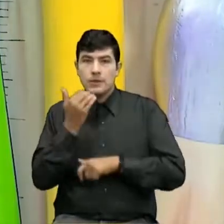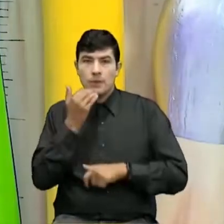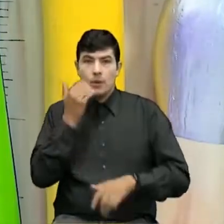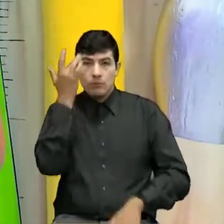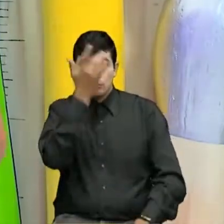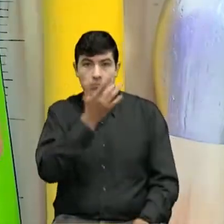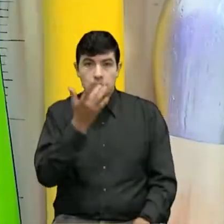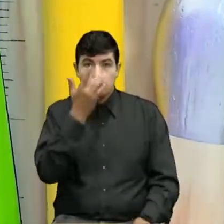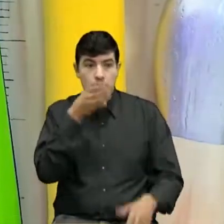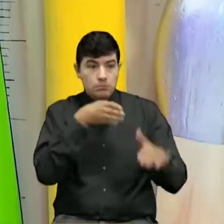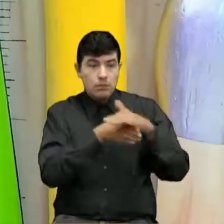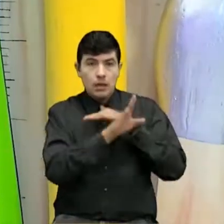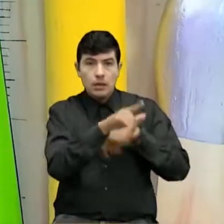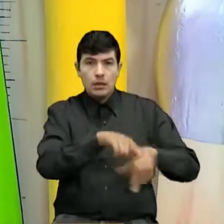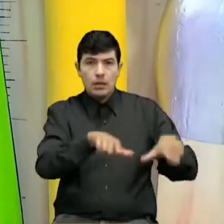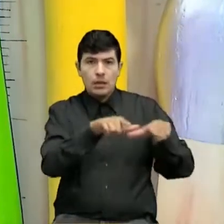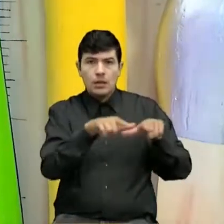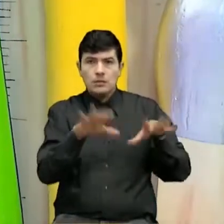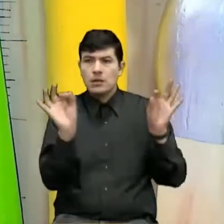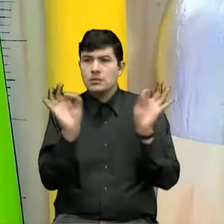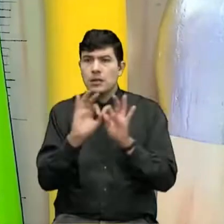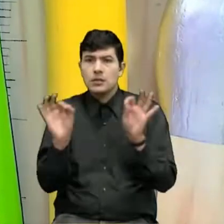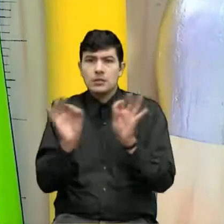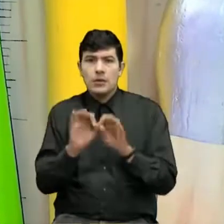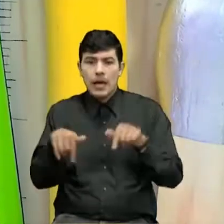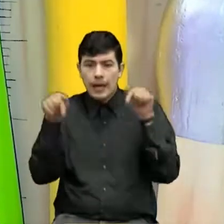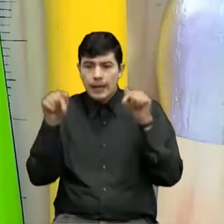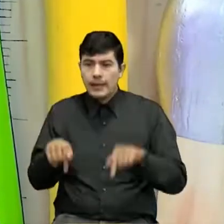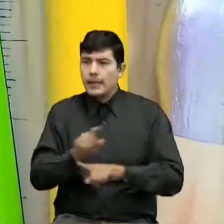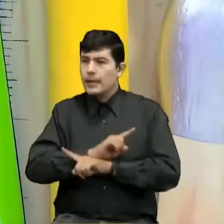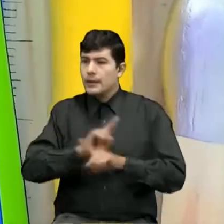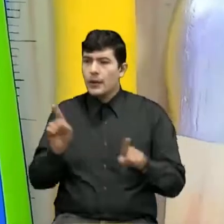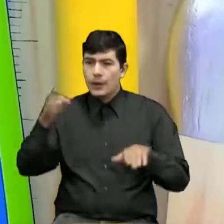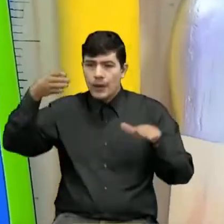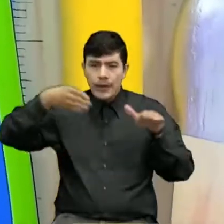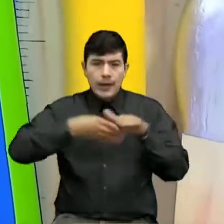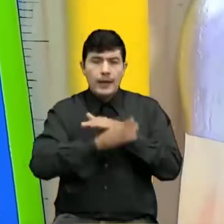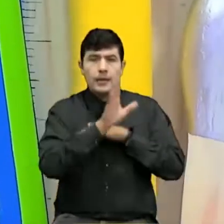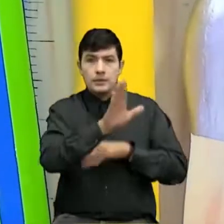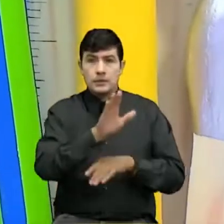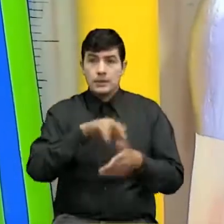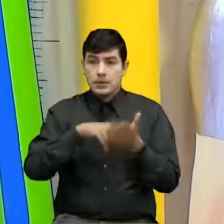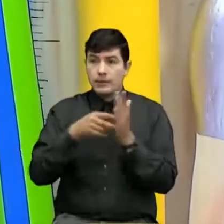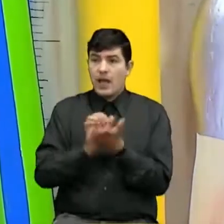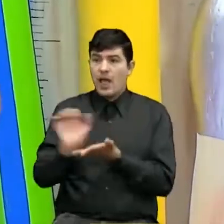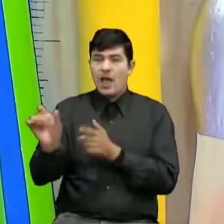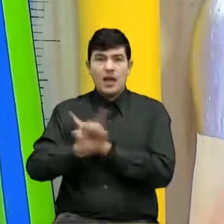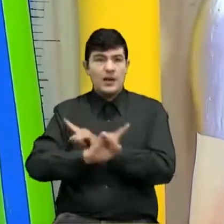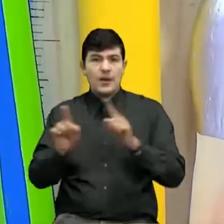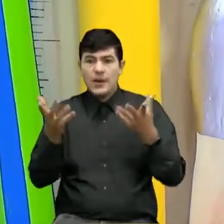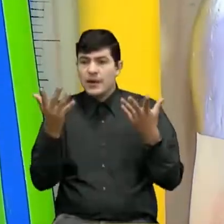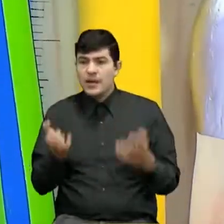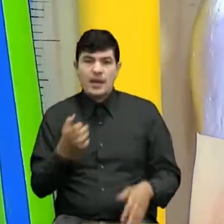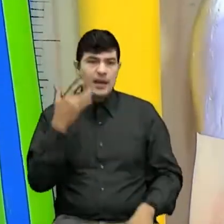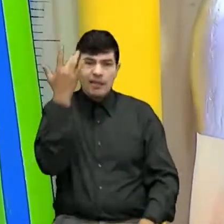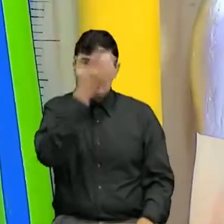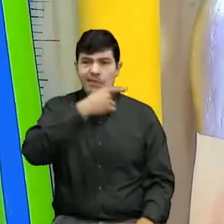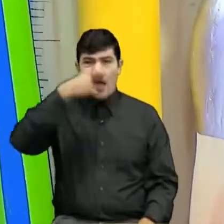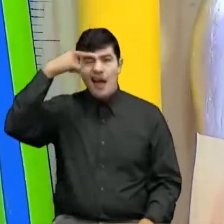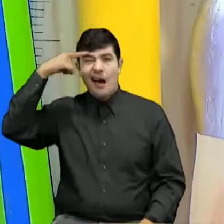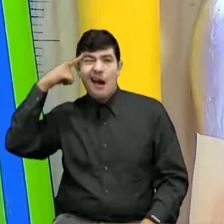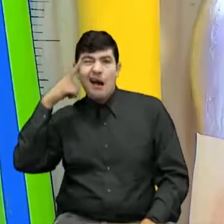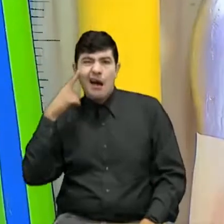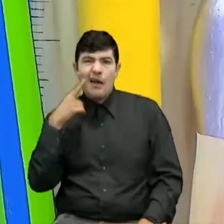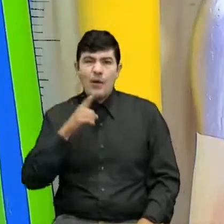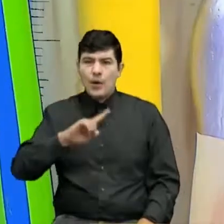color fueran, pues sencillo, acá no entran y son incluso ofensivos, ¿no? Acá no queremos negros, correcto,